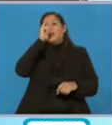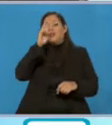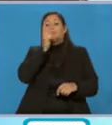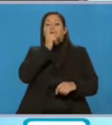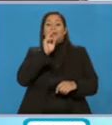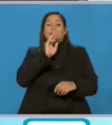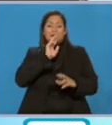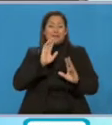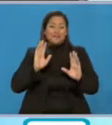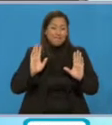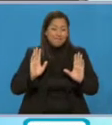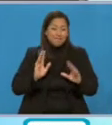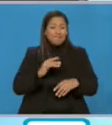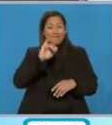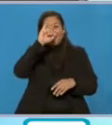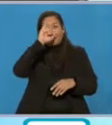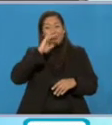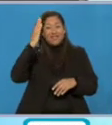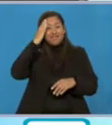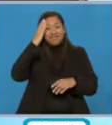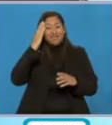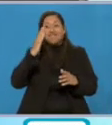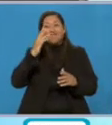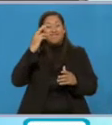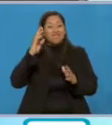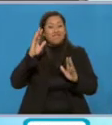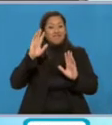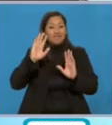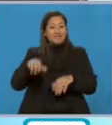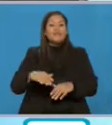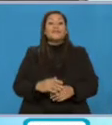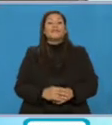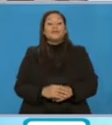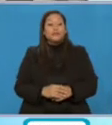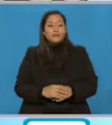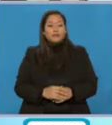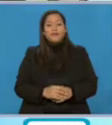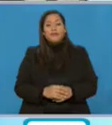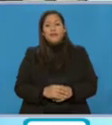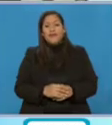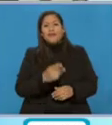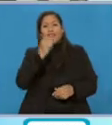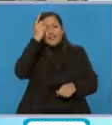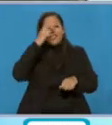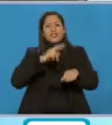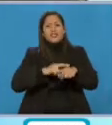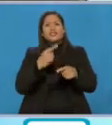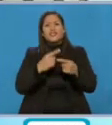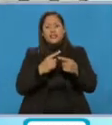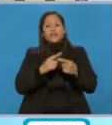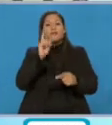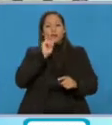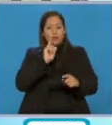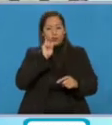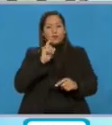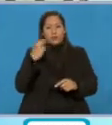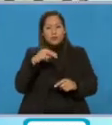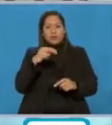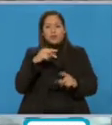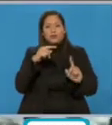Y la se van rebeldía. forjando su propia personalidad. ¿Quién de la dirección? A ver. De esta película, Sí. una mujer precisamente, Sí. y creo que